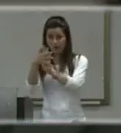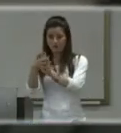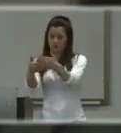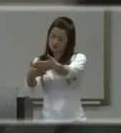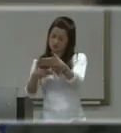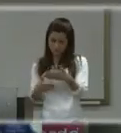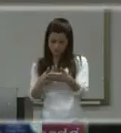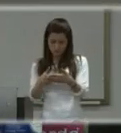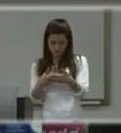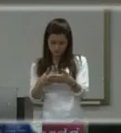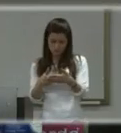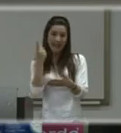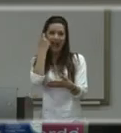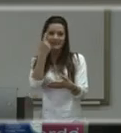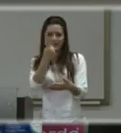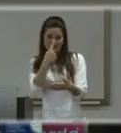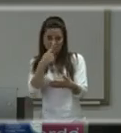diferenciación